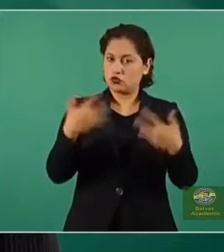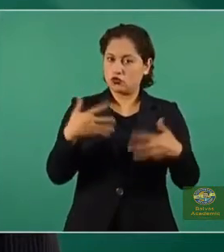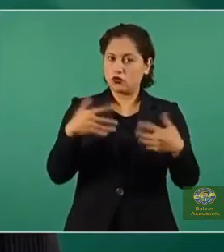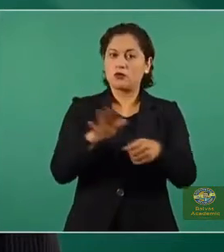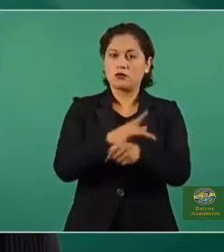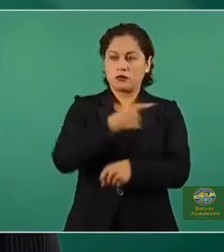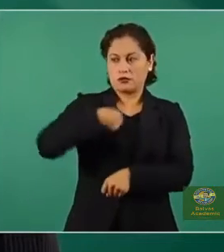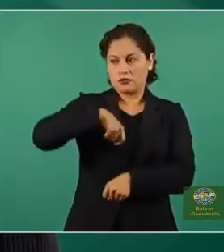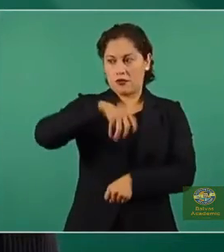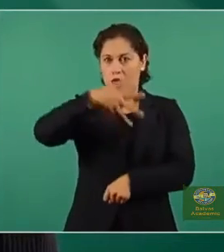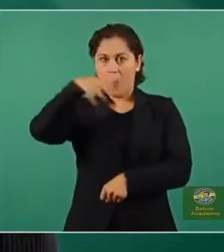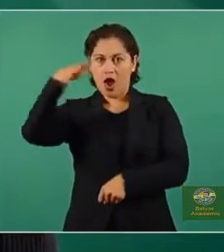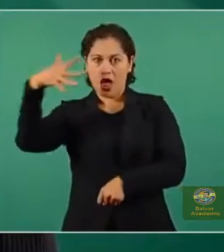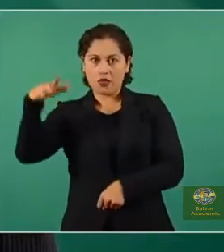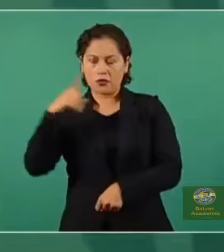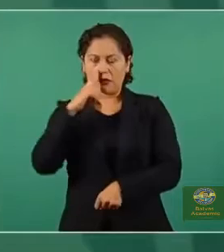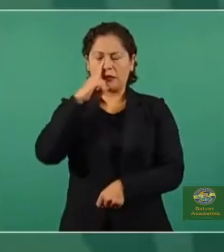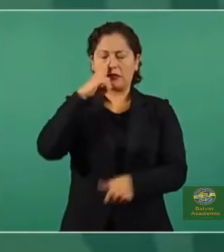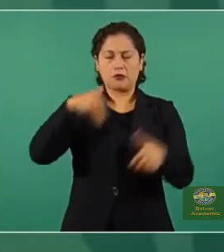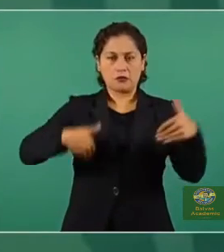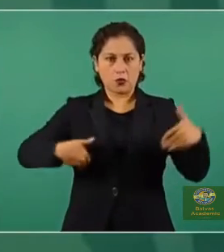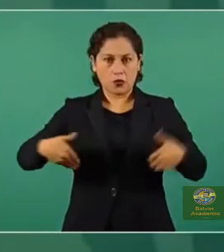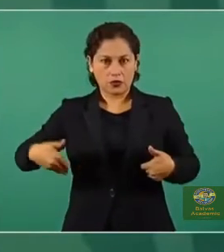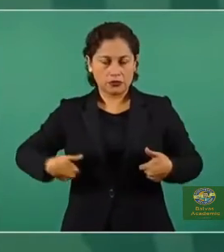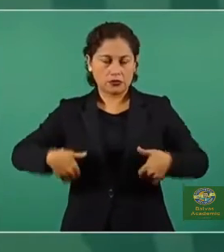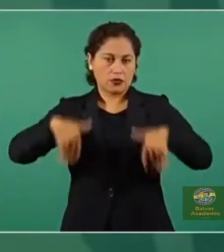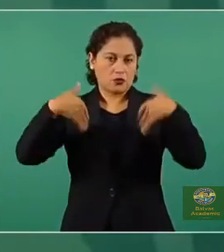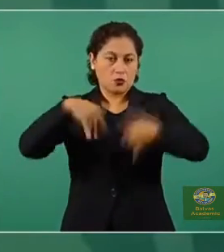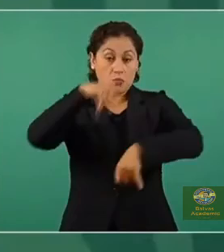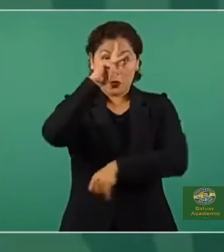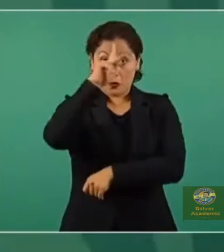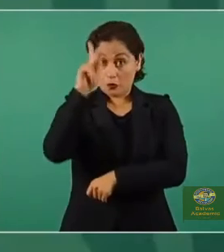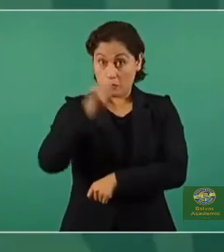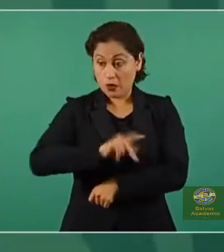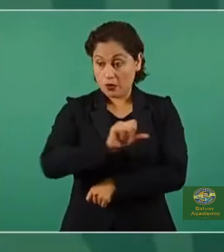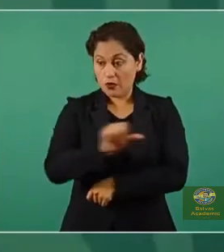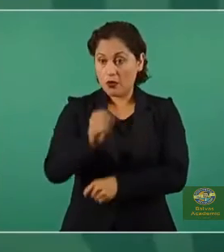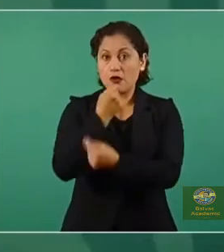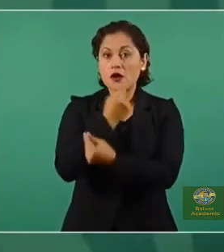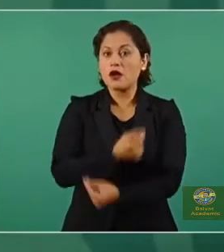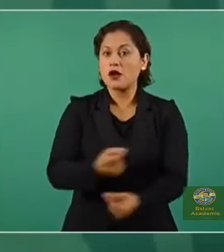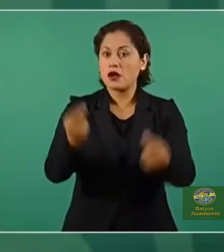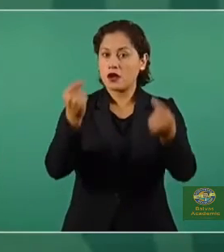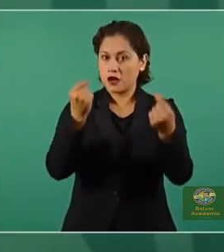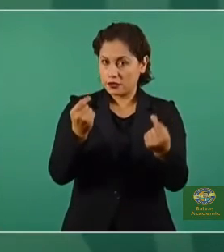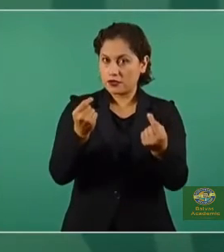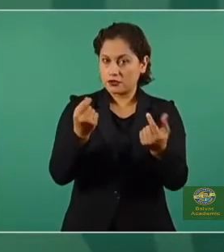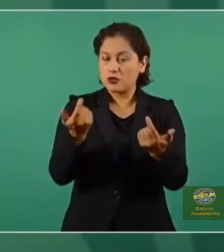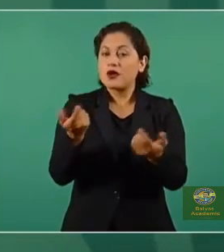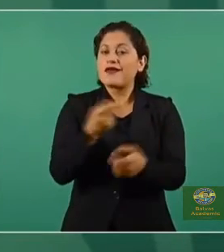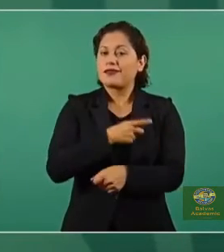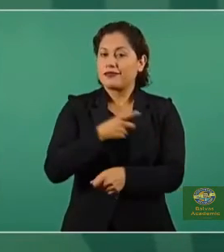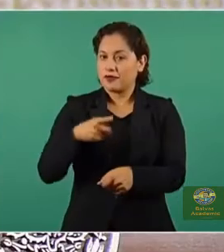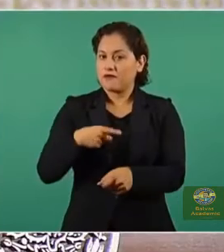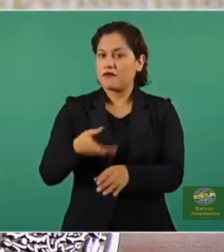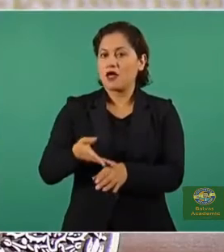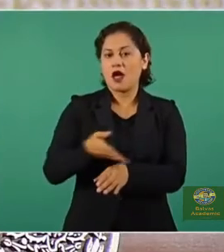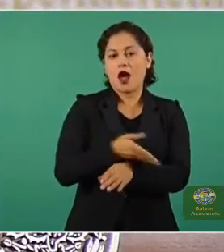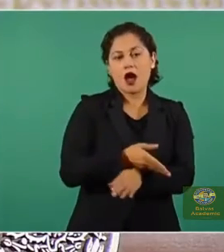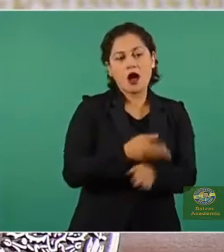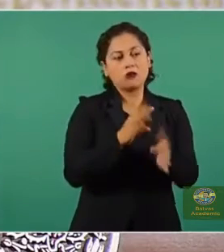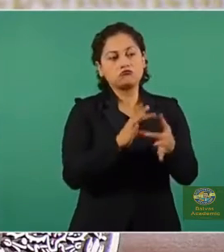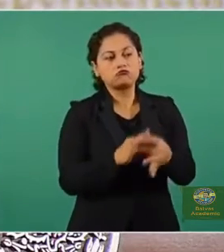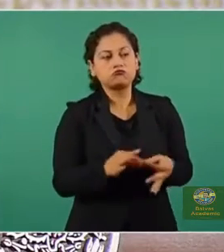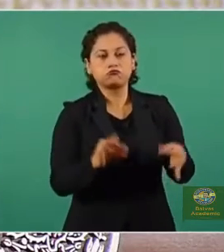se nos hace medio molesto. Yo creo que sí tendríamos que tener unas actividades previas precisamente para que al pequeño